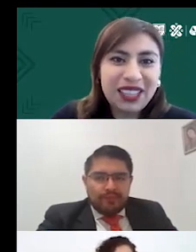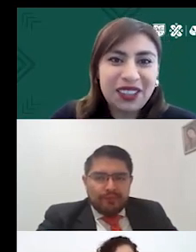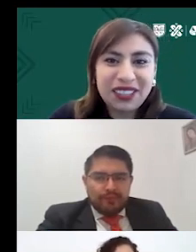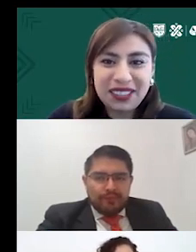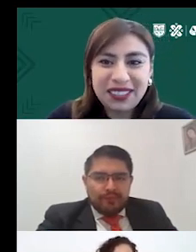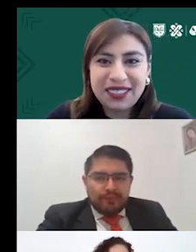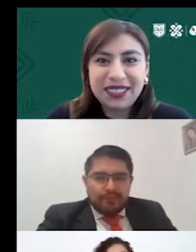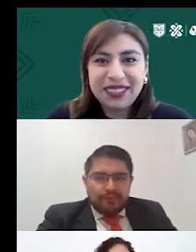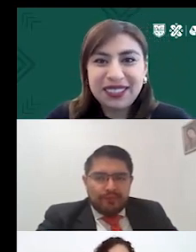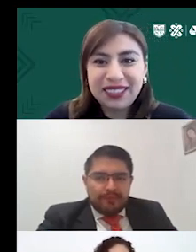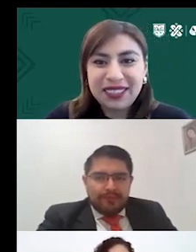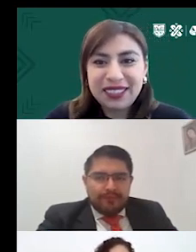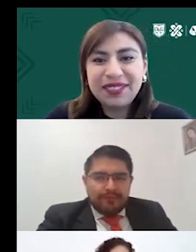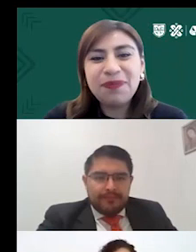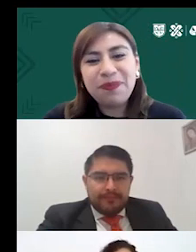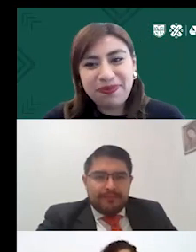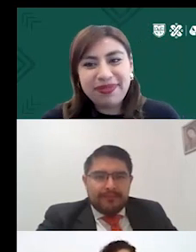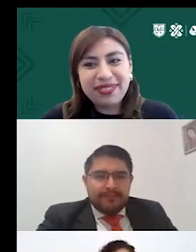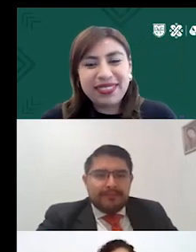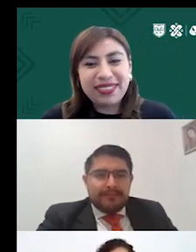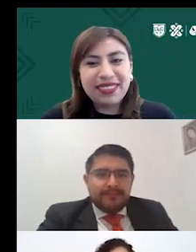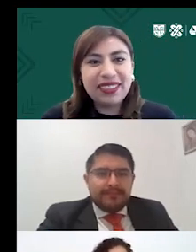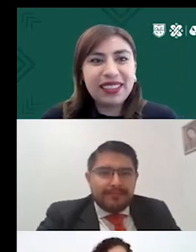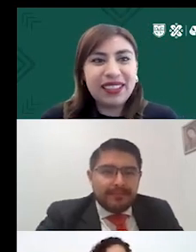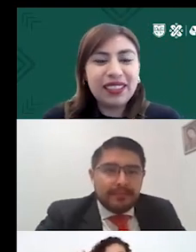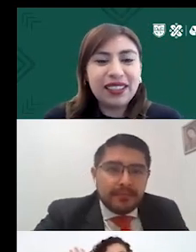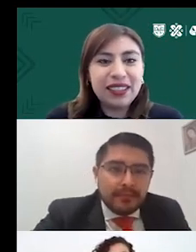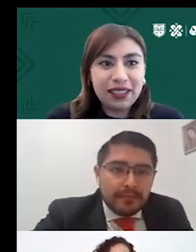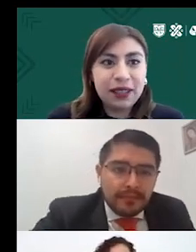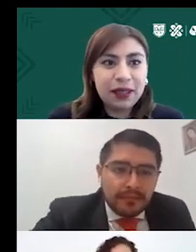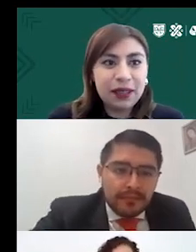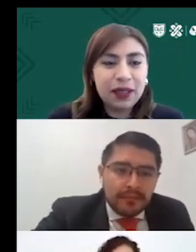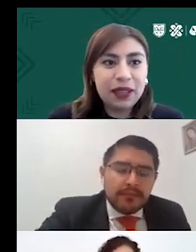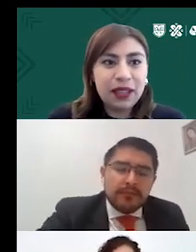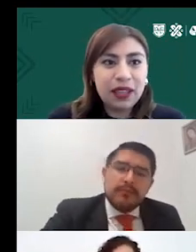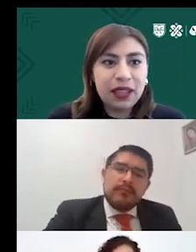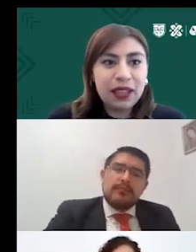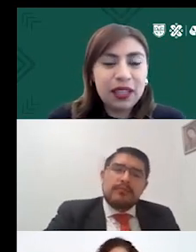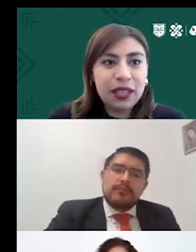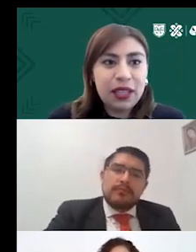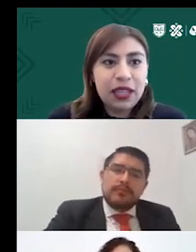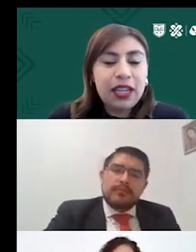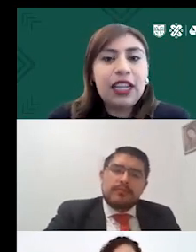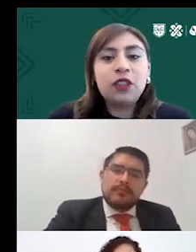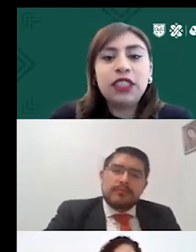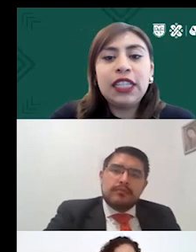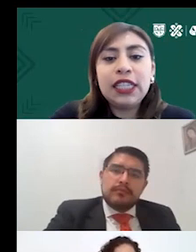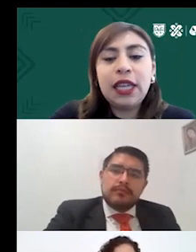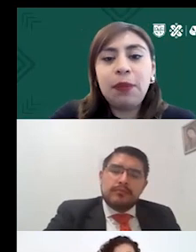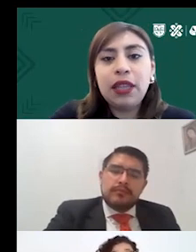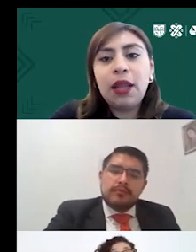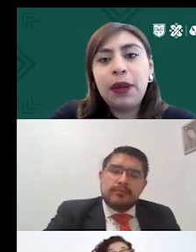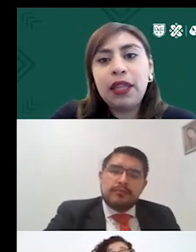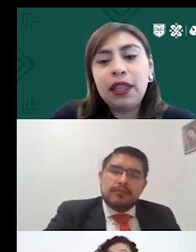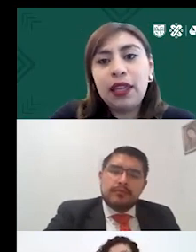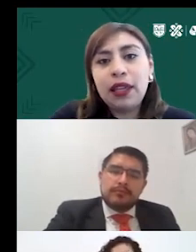día a todas y todos. Muchas gracias. Una pregunta. ¿En cuánto tiempo nos llega la constancia? Las constancias